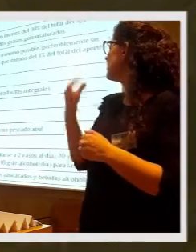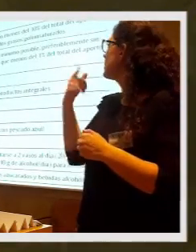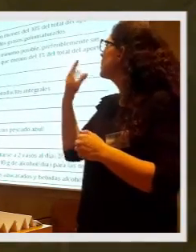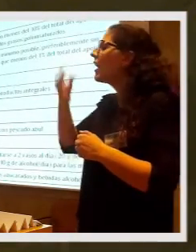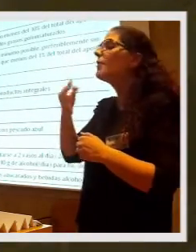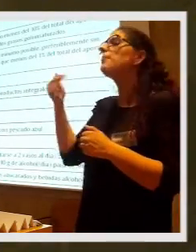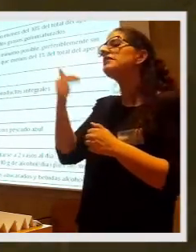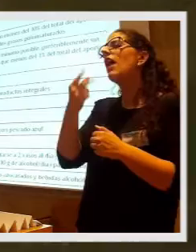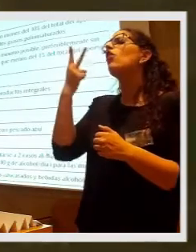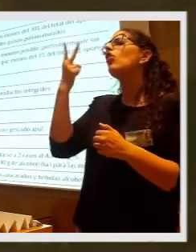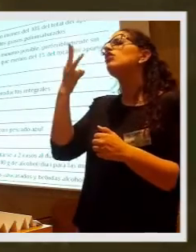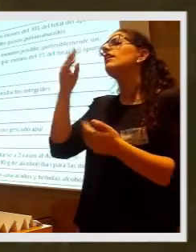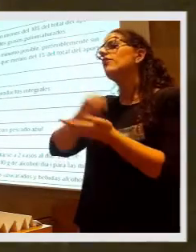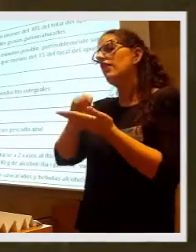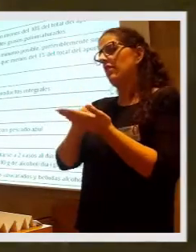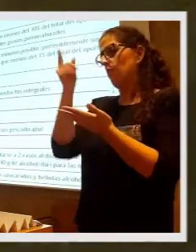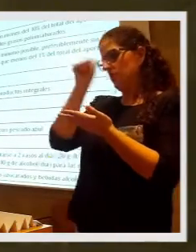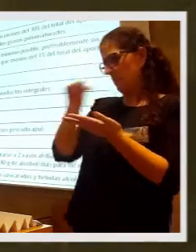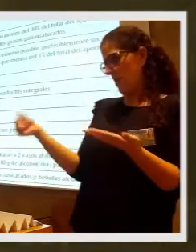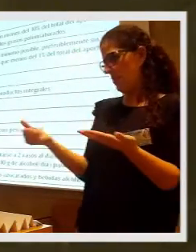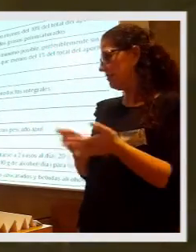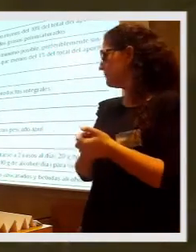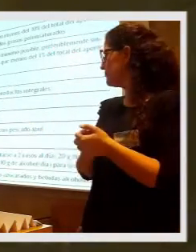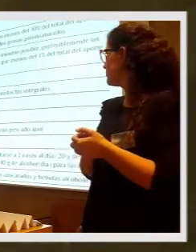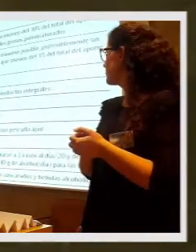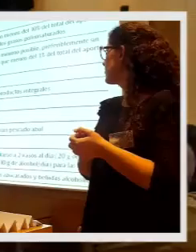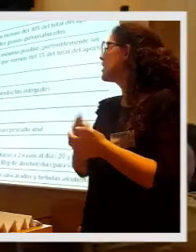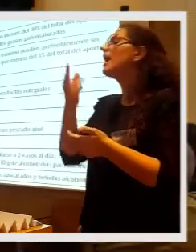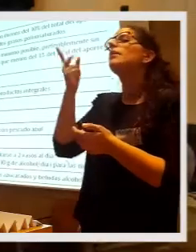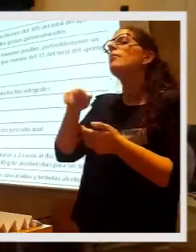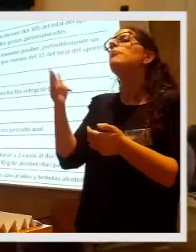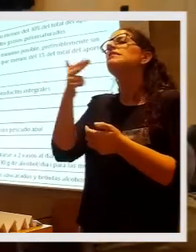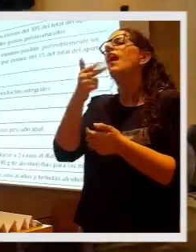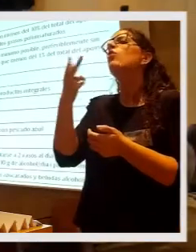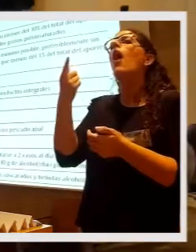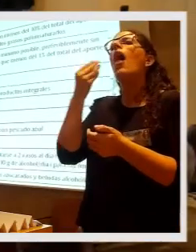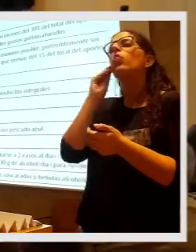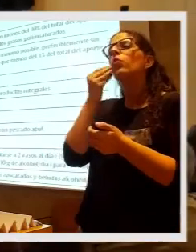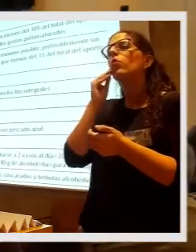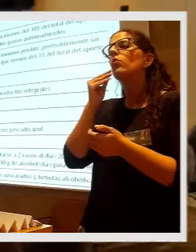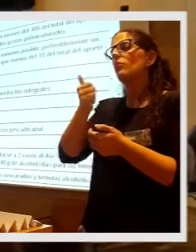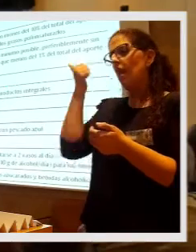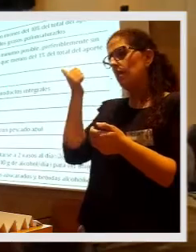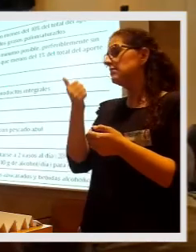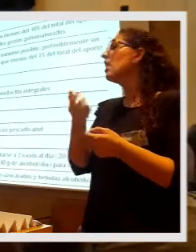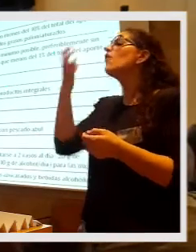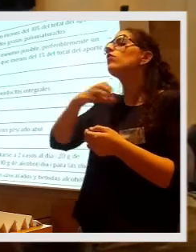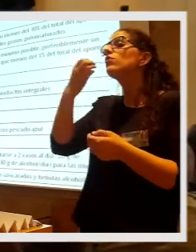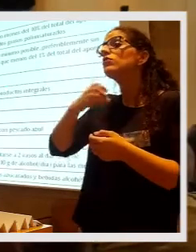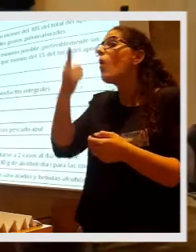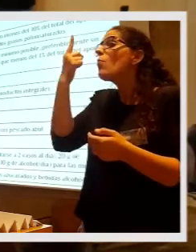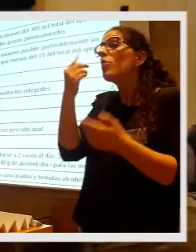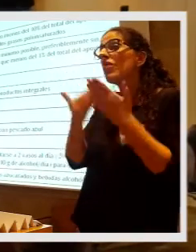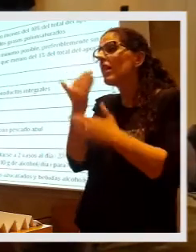el pescado 2 o 3 veces en semana y fundamentalmente al menos una de ellas de pescado azul, frutas, como veis aquí 2 o 3 porciones diarias,